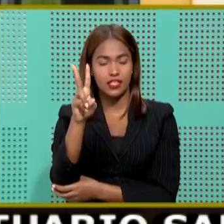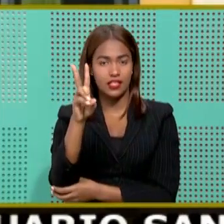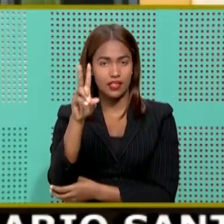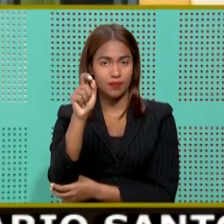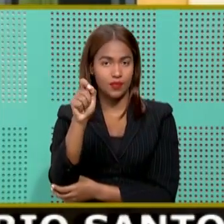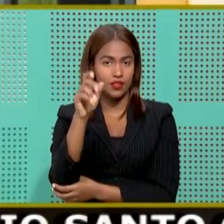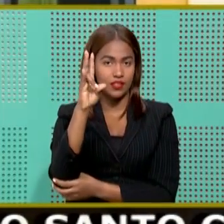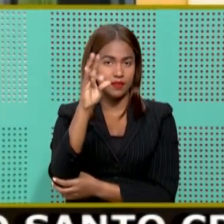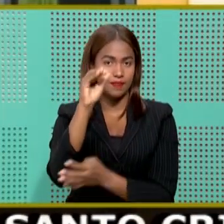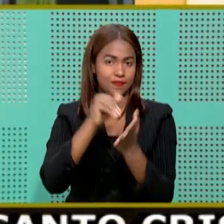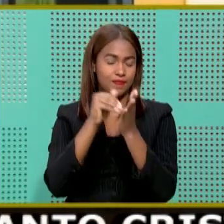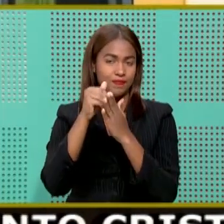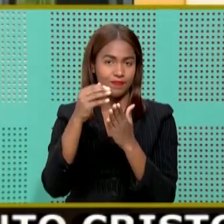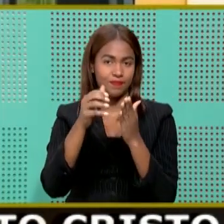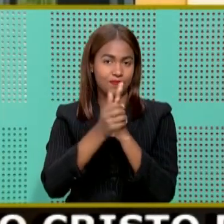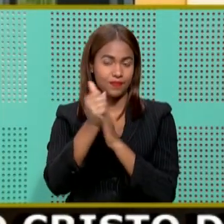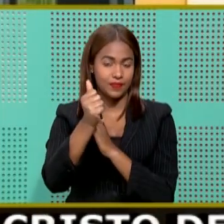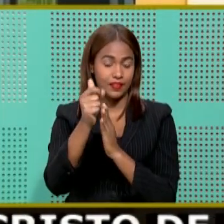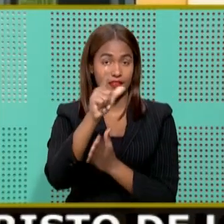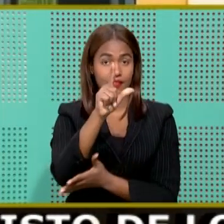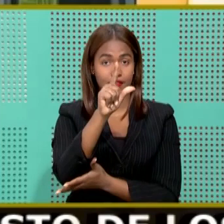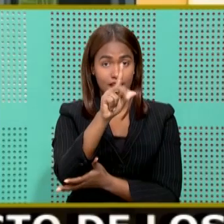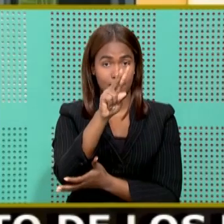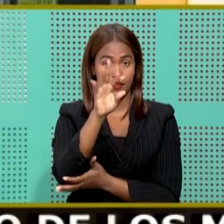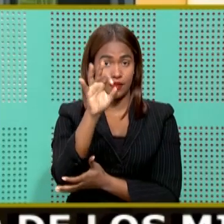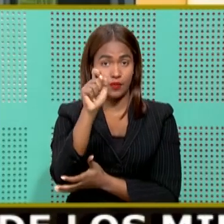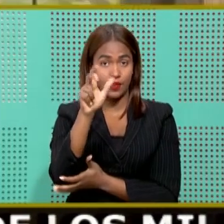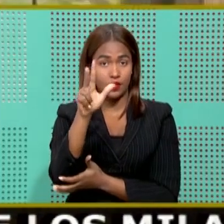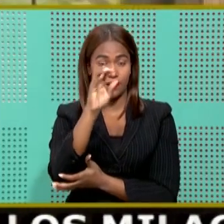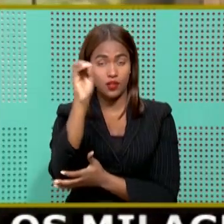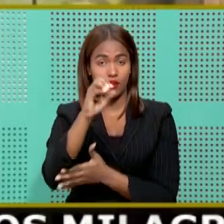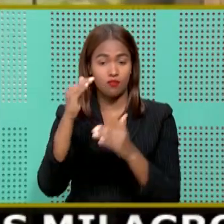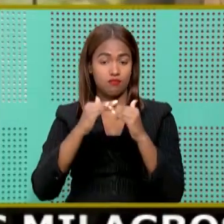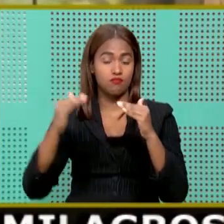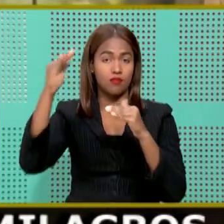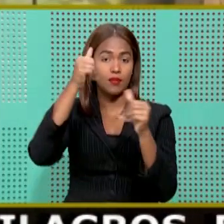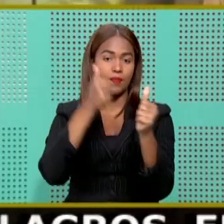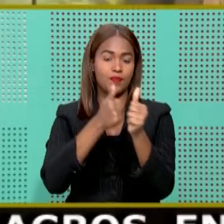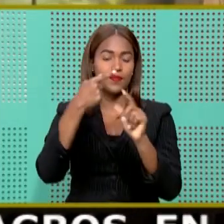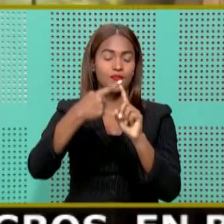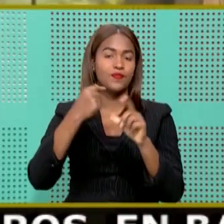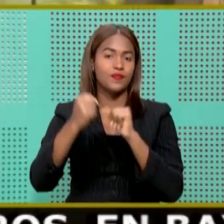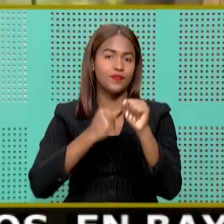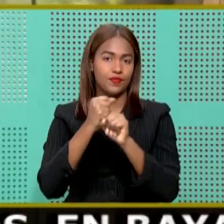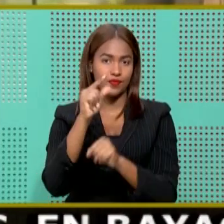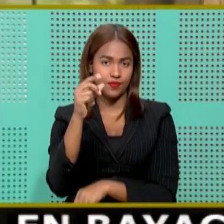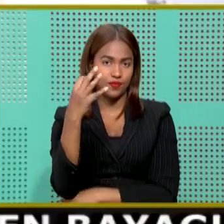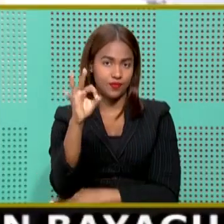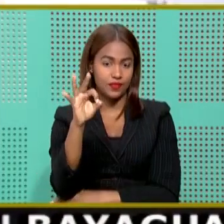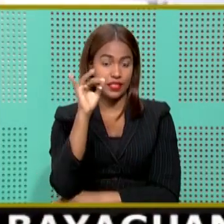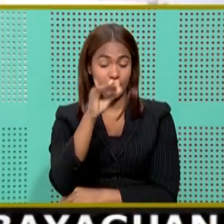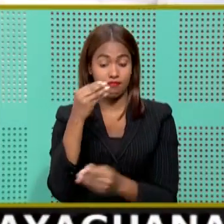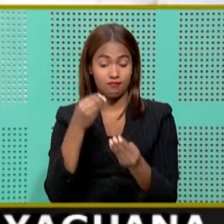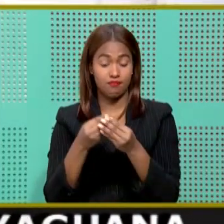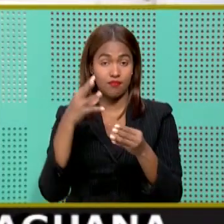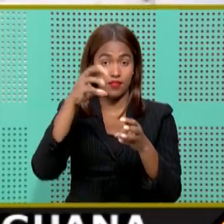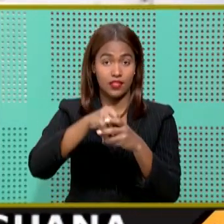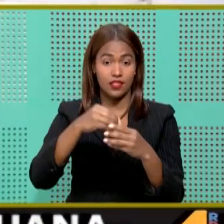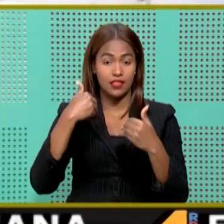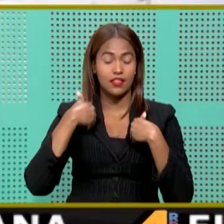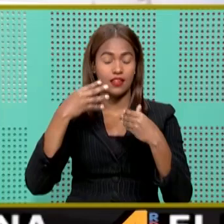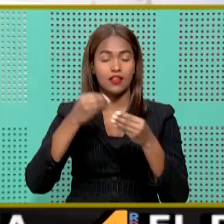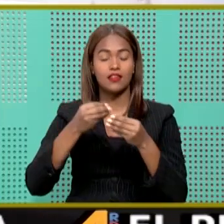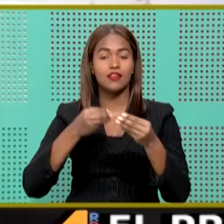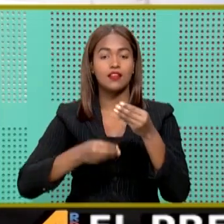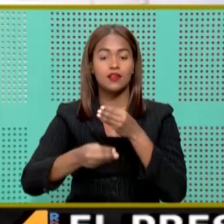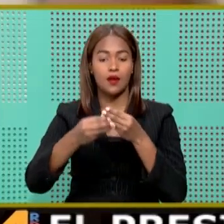millones de dólares, un 29.3% por encima del mismo mes del 2019. Este valor incluye remesas de bolsillo